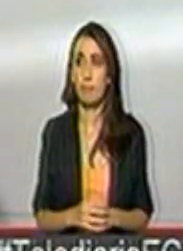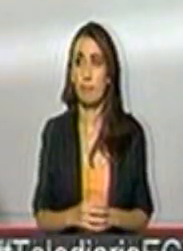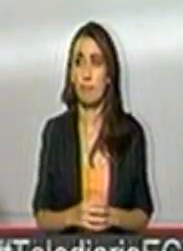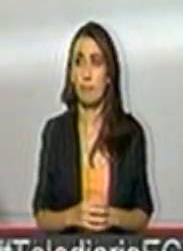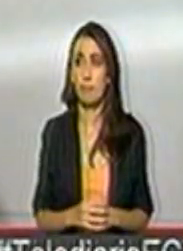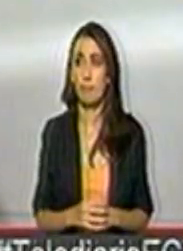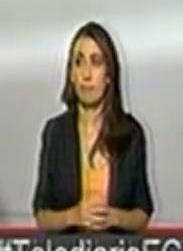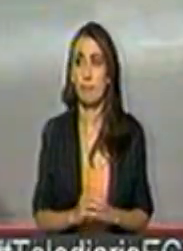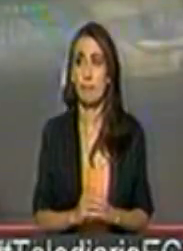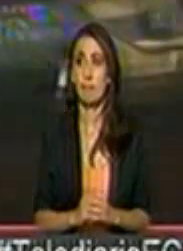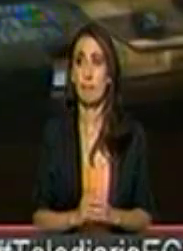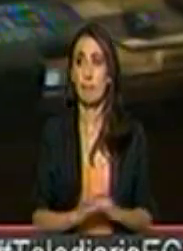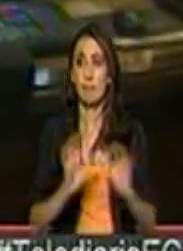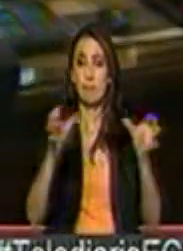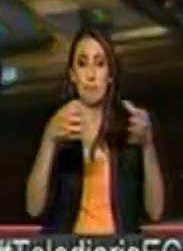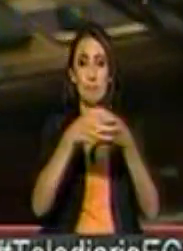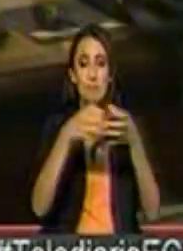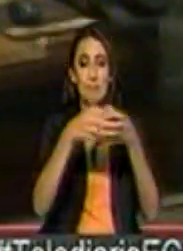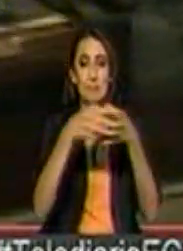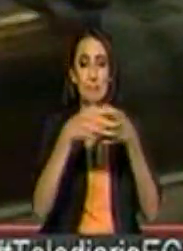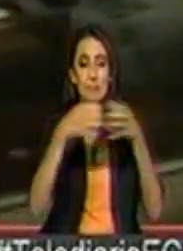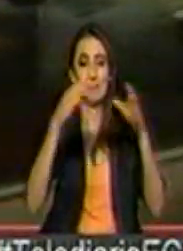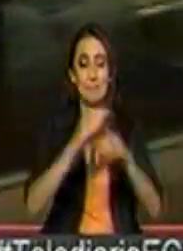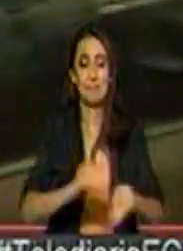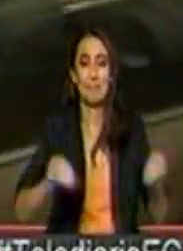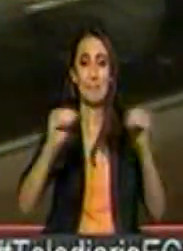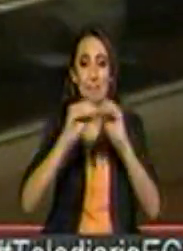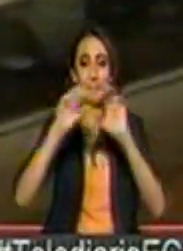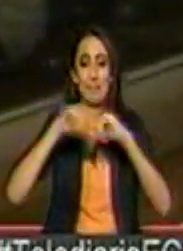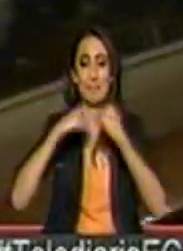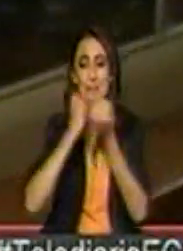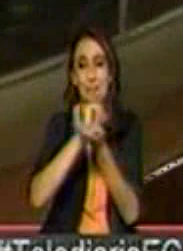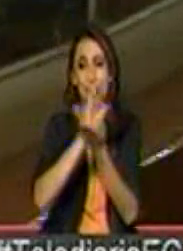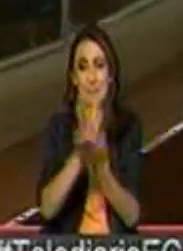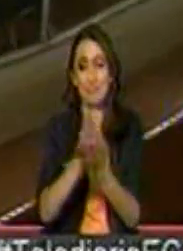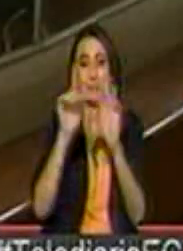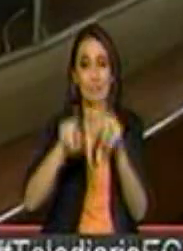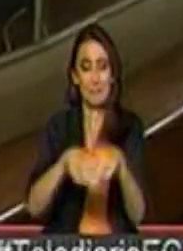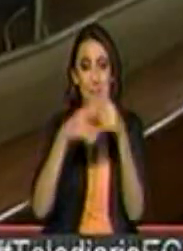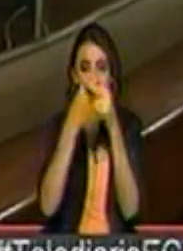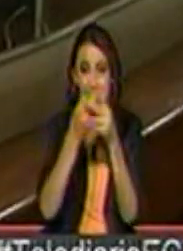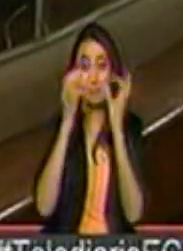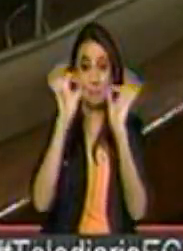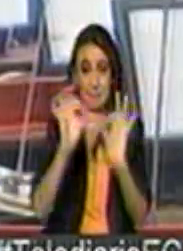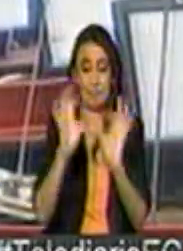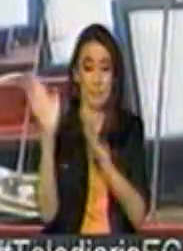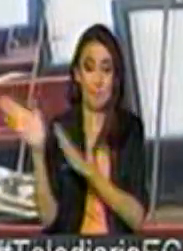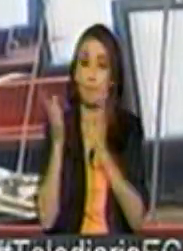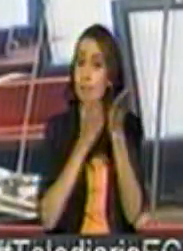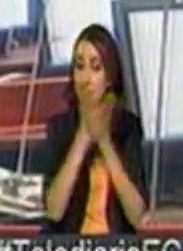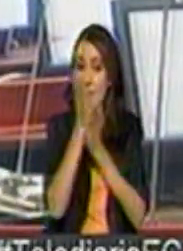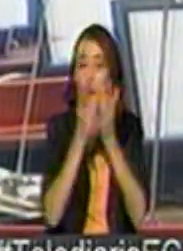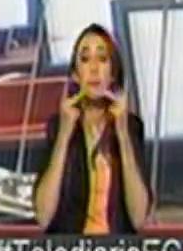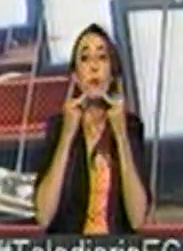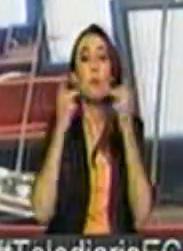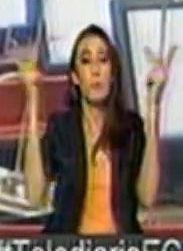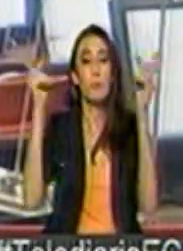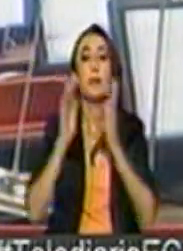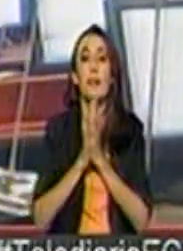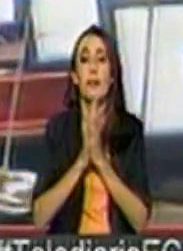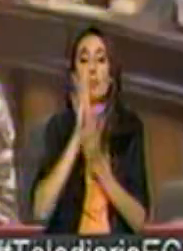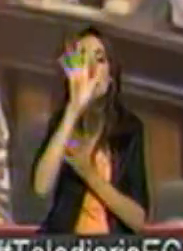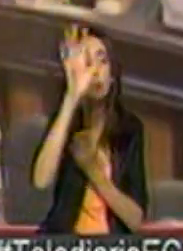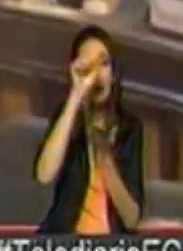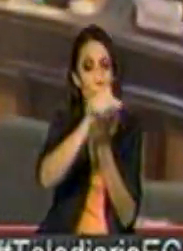Y la Comisión de Derechos de los Trabajadores de la Asamblea Nacional inició el debate para reformar la Ley Orgánica de Servicio Público. Existen 5 proyectos